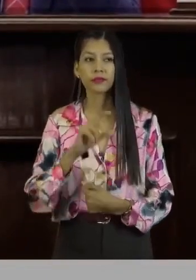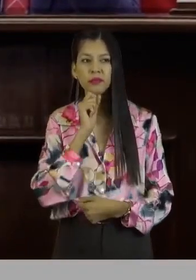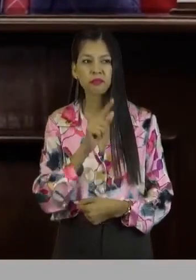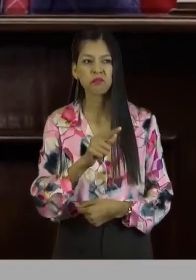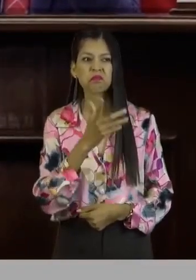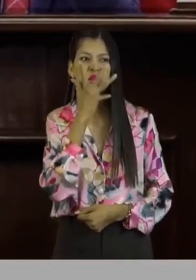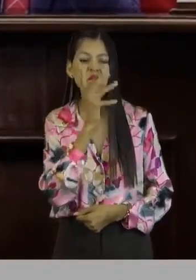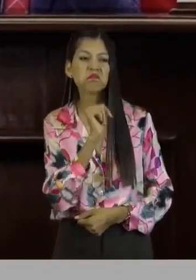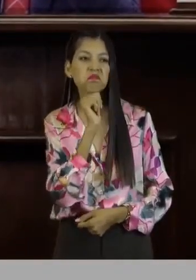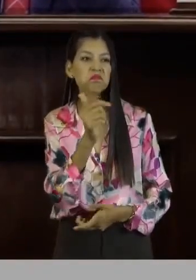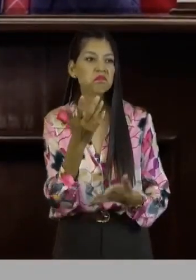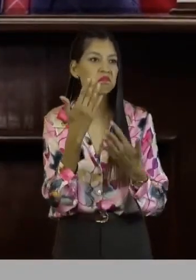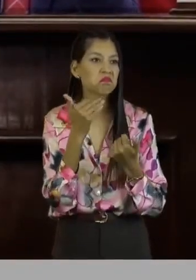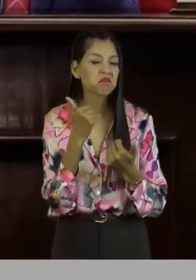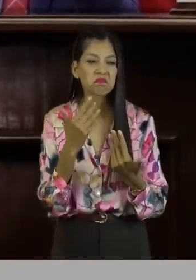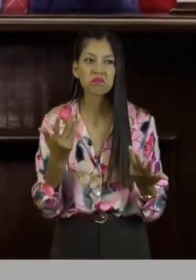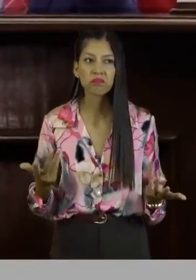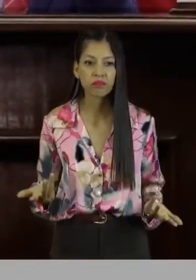desvergüenza.